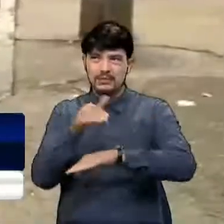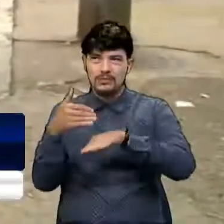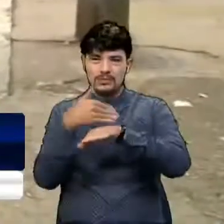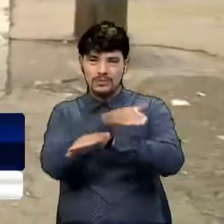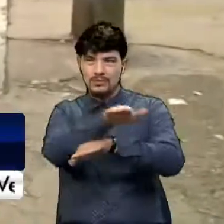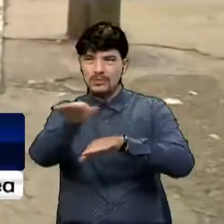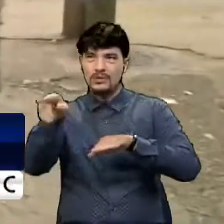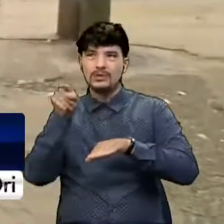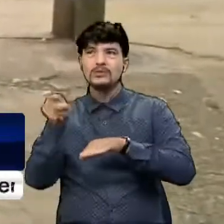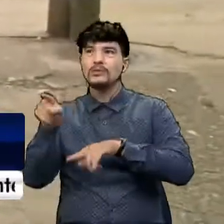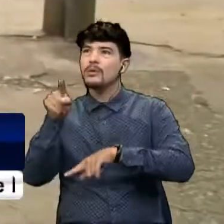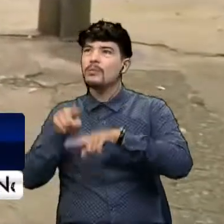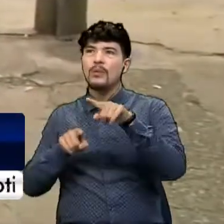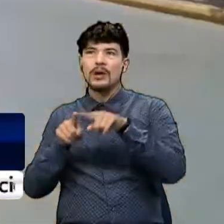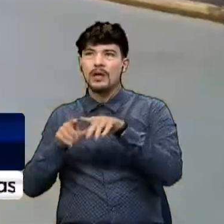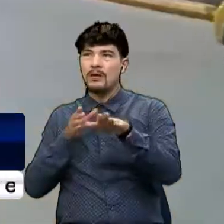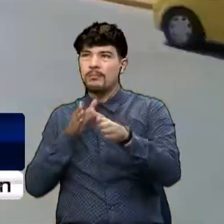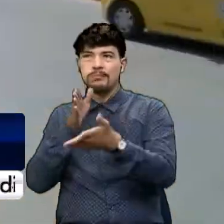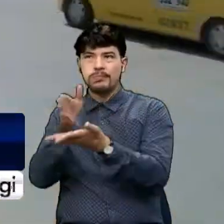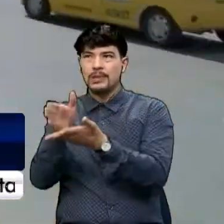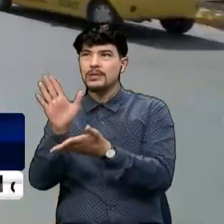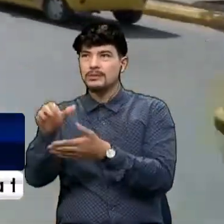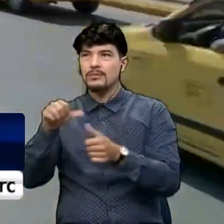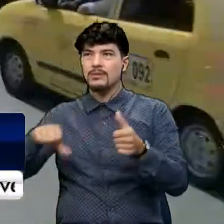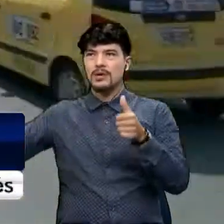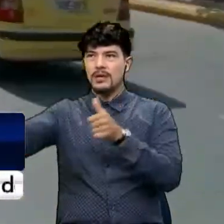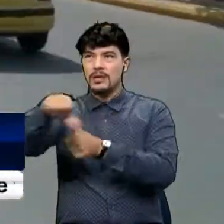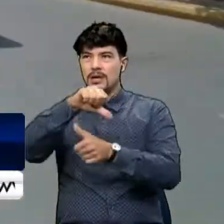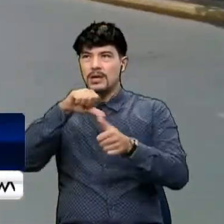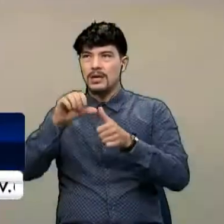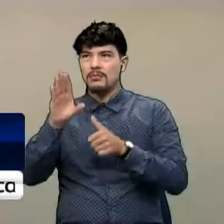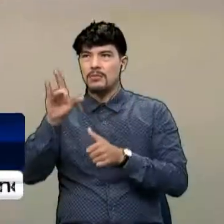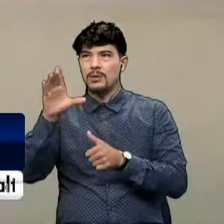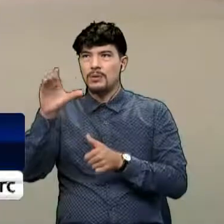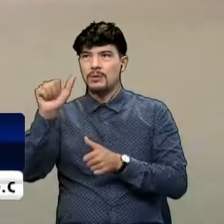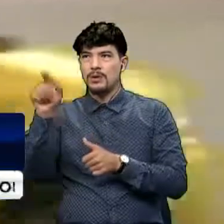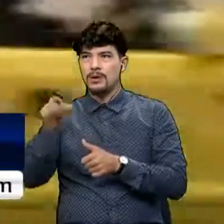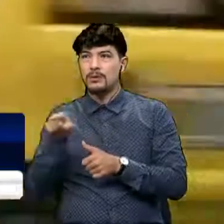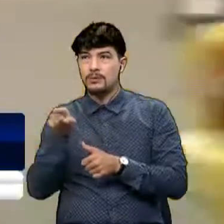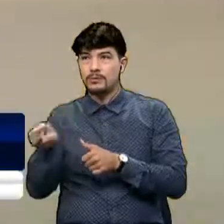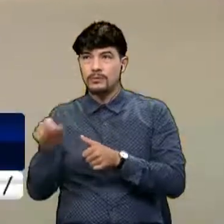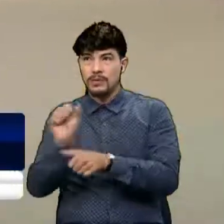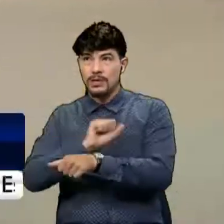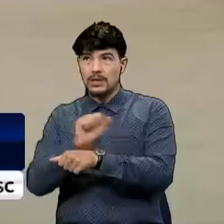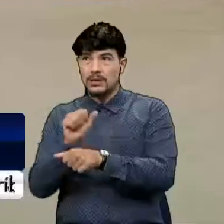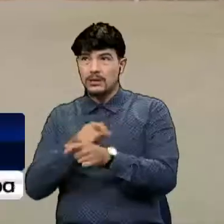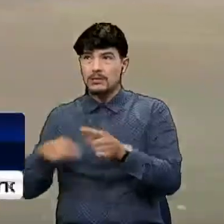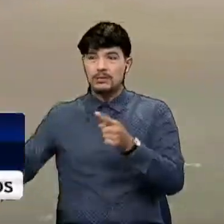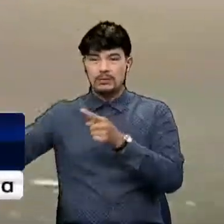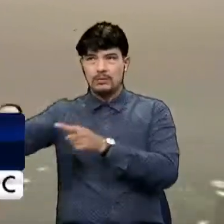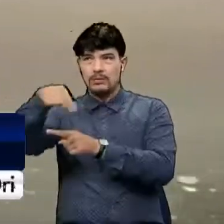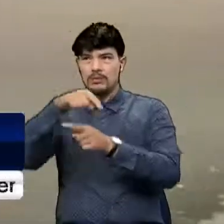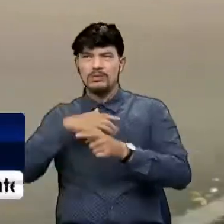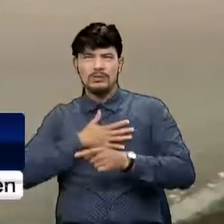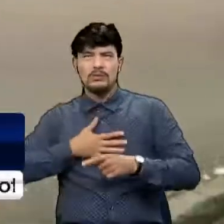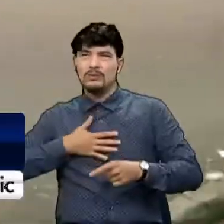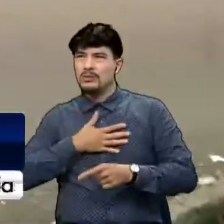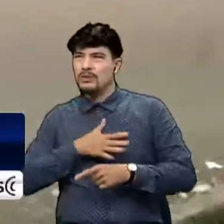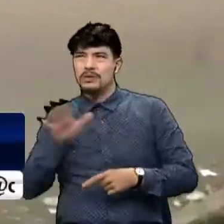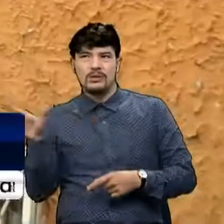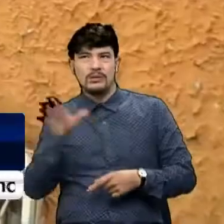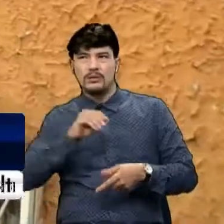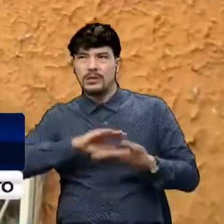que no pueden circular por el intercambiador de los búcaros este tránsito de tractomulas tiene incómodos a los habitantes